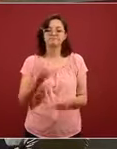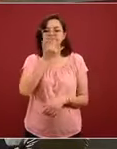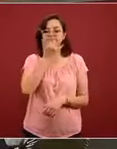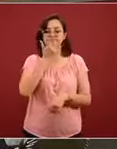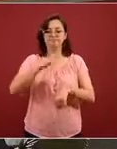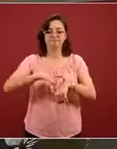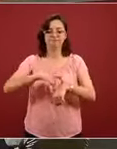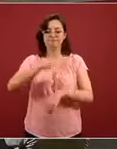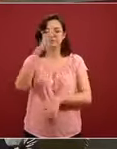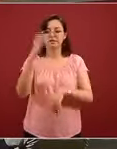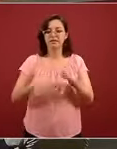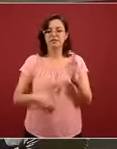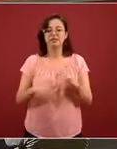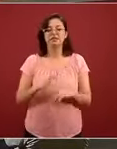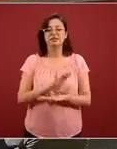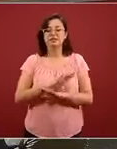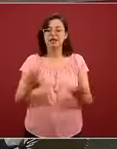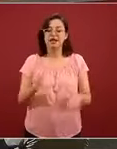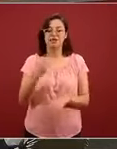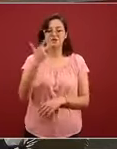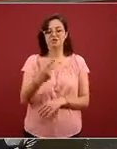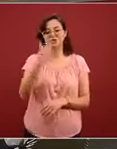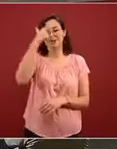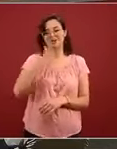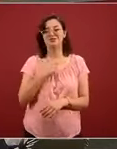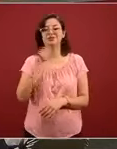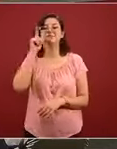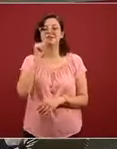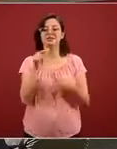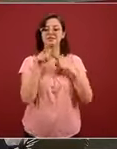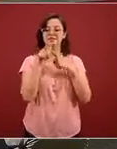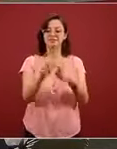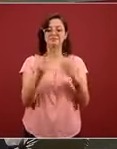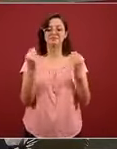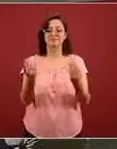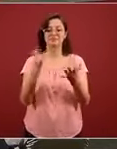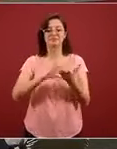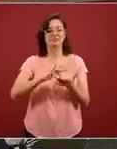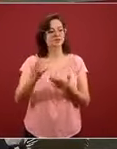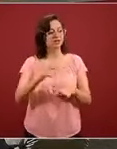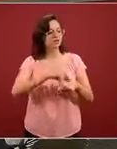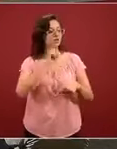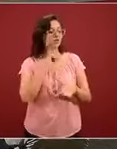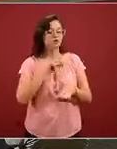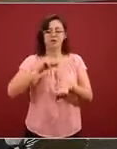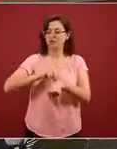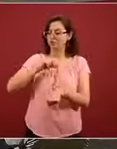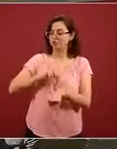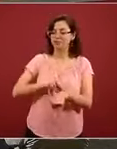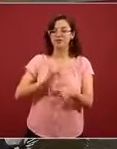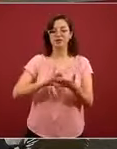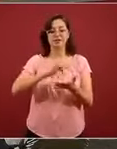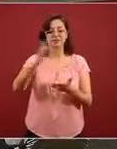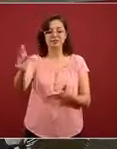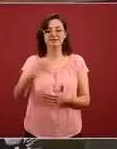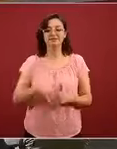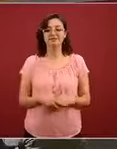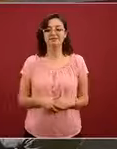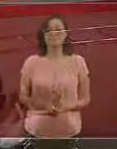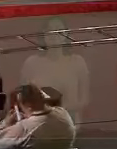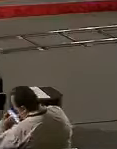Son 19:59. Mañana seguimos. Muchas gracias, doctor Álvarez Builla, doctor Alomía. Gracias.